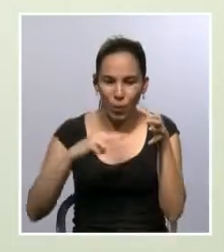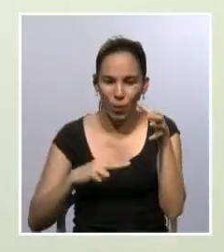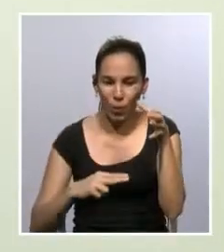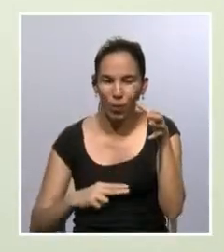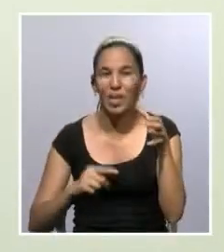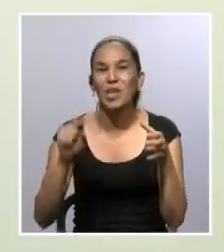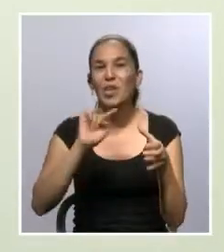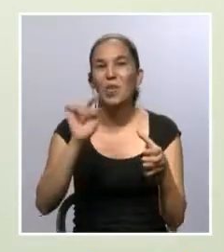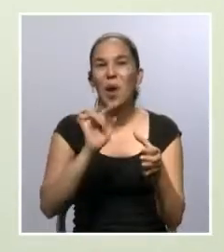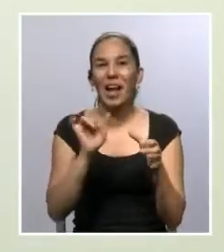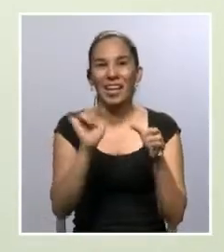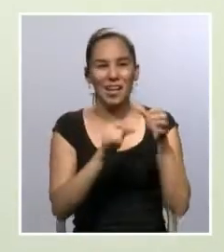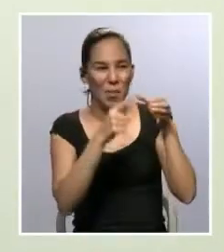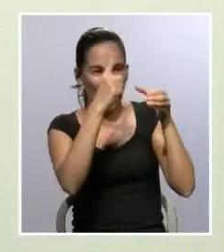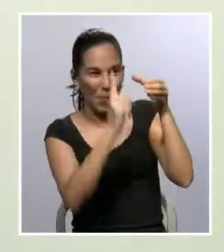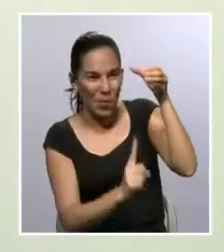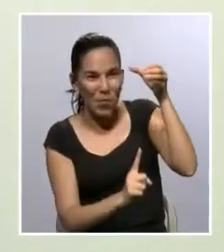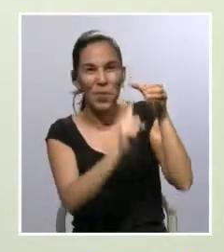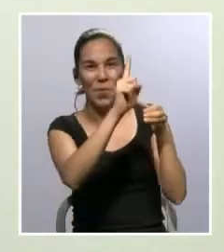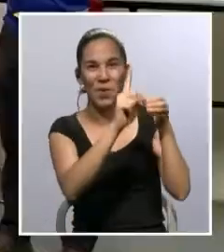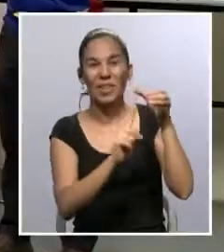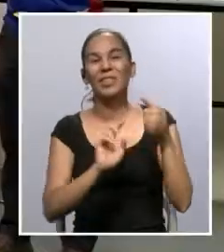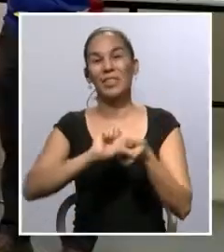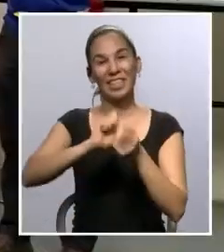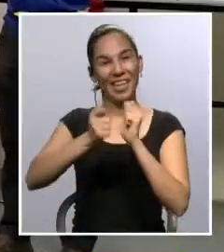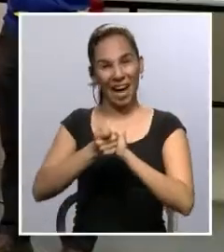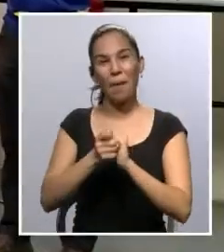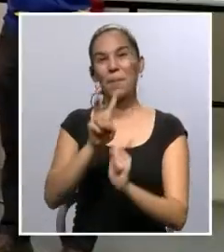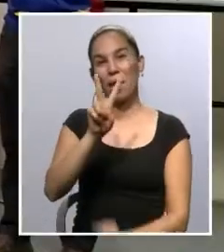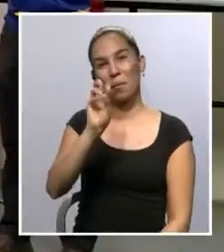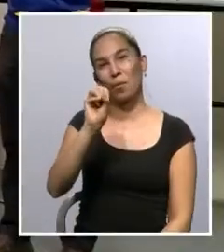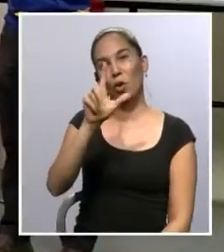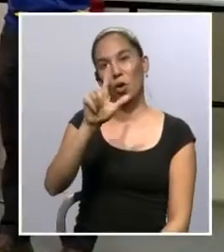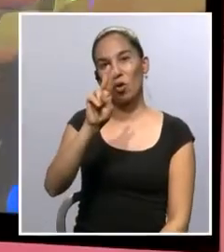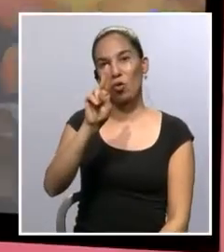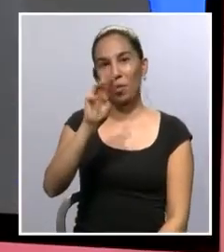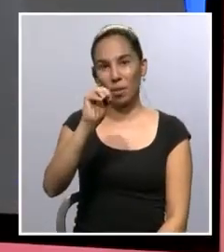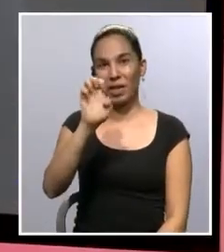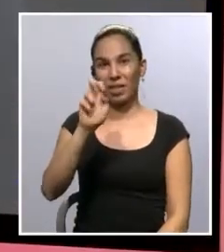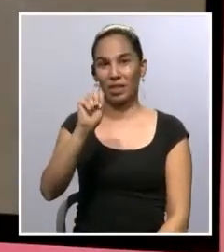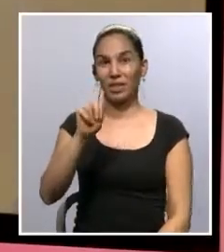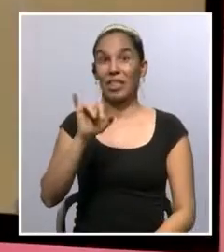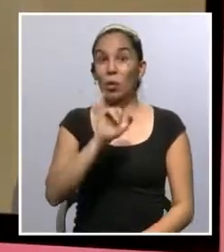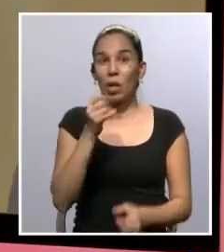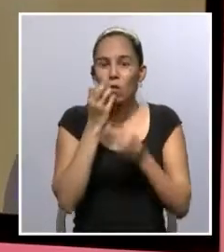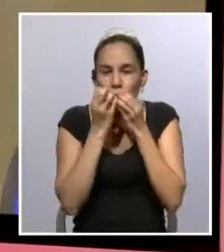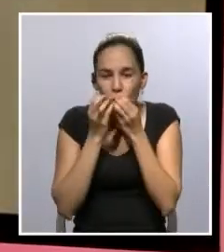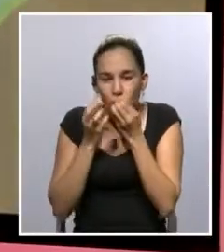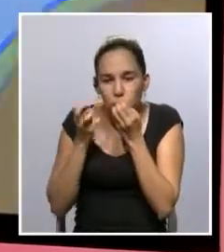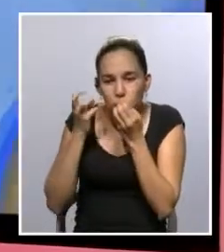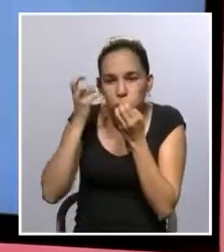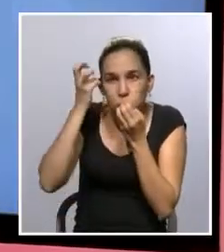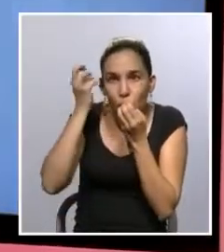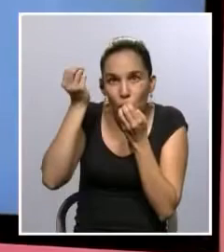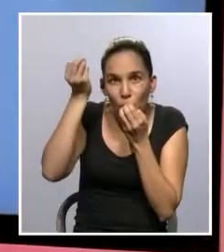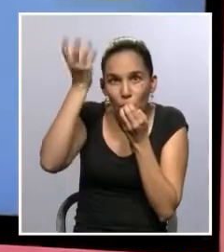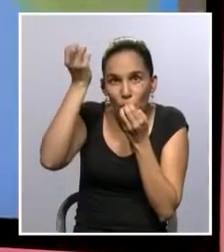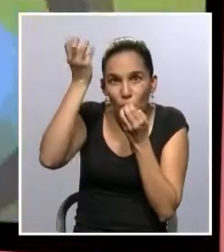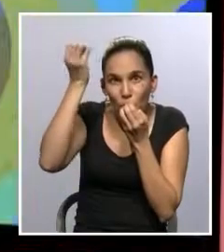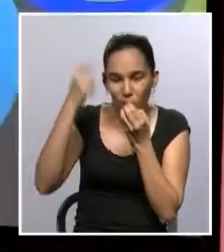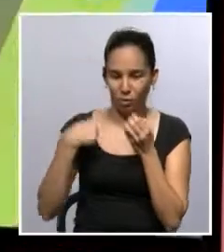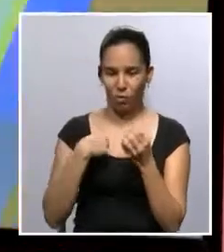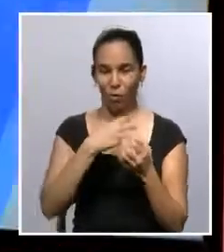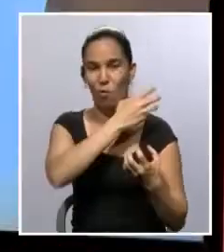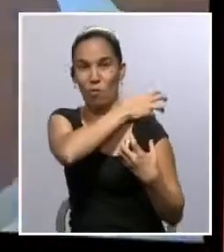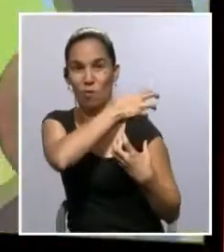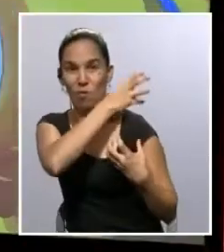que ocupamos, cambiar el volumen. Eso pasa también cuando se bucea. El buceo, bueno, le dan un tanque, pero usted tiene